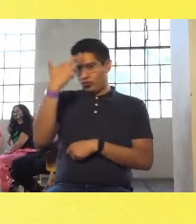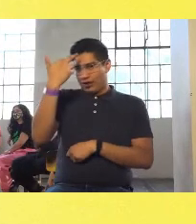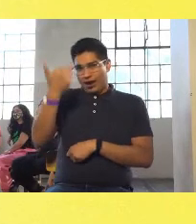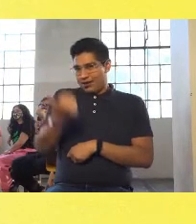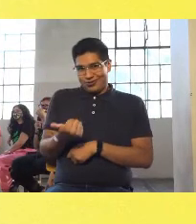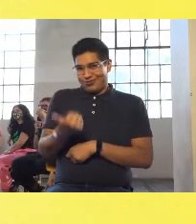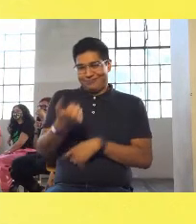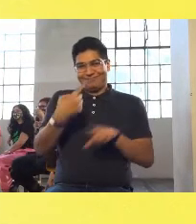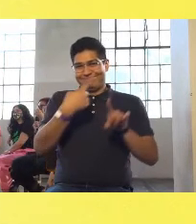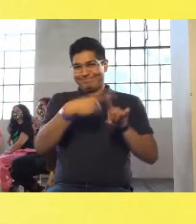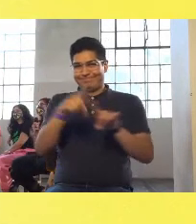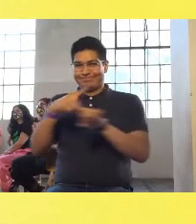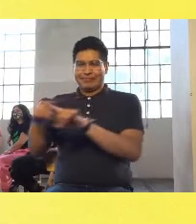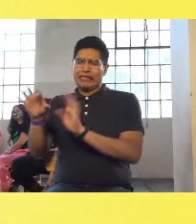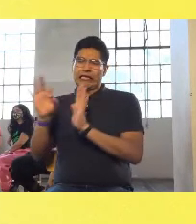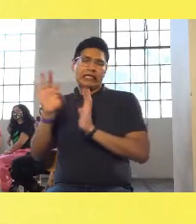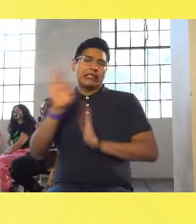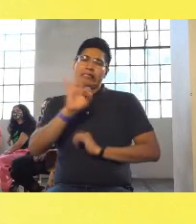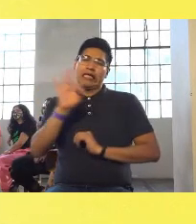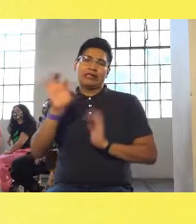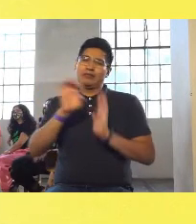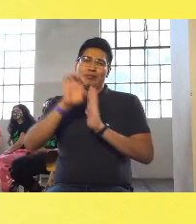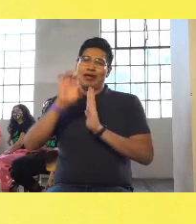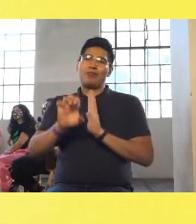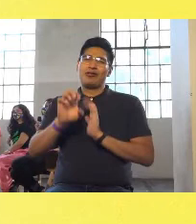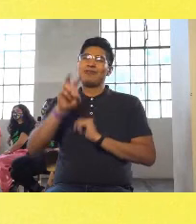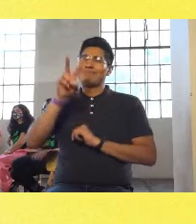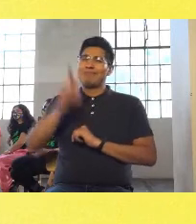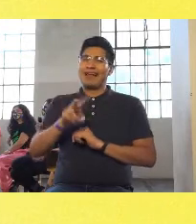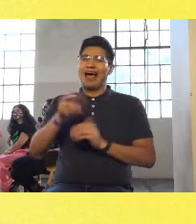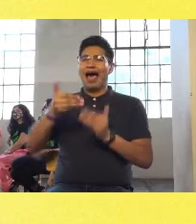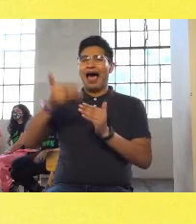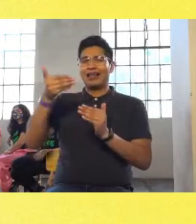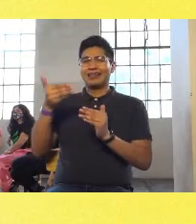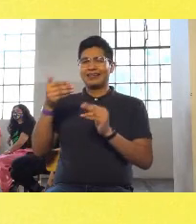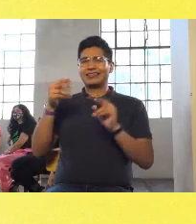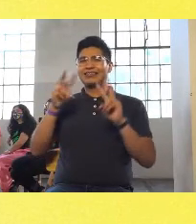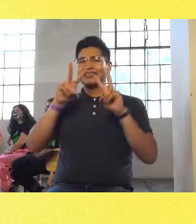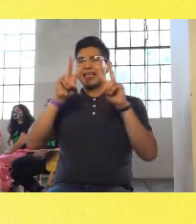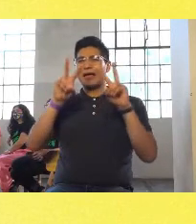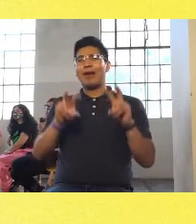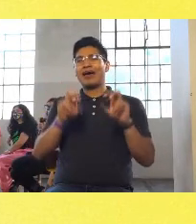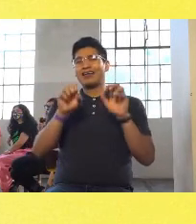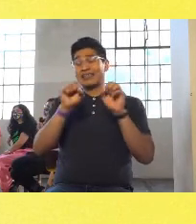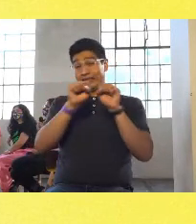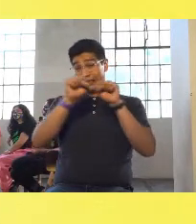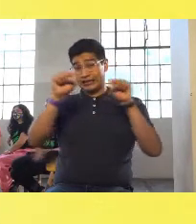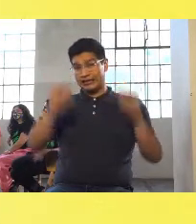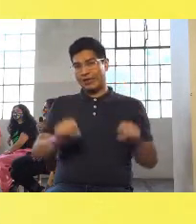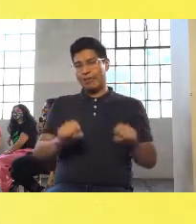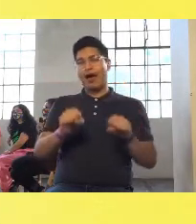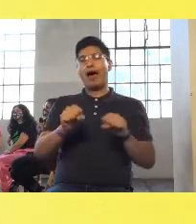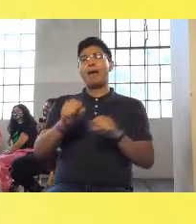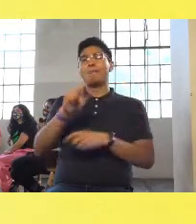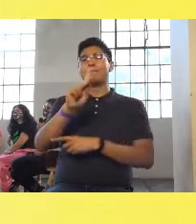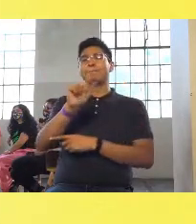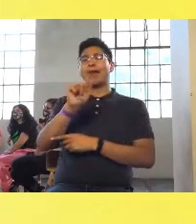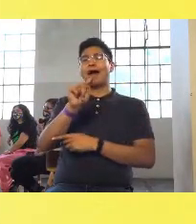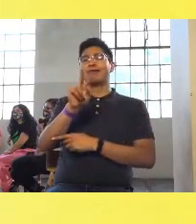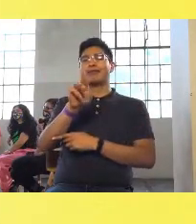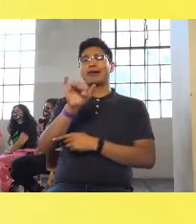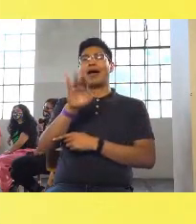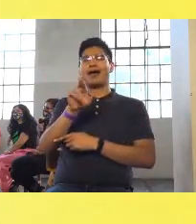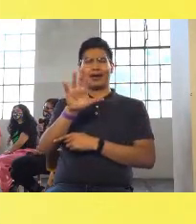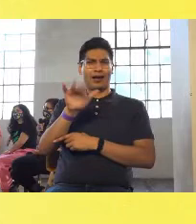ver con la construcción de un sistema patriarcal, ¿no? Cuando Fierras Fierras surge, está este acto como súper ominoso de